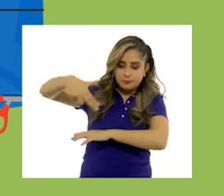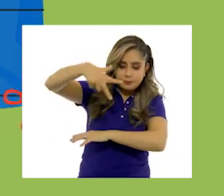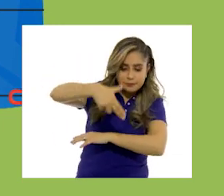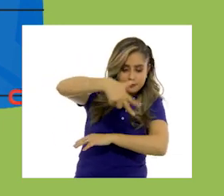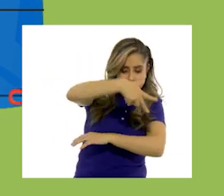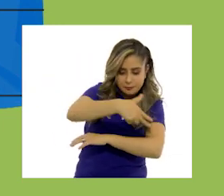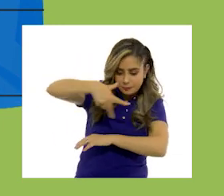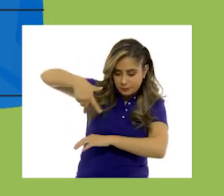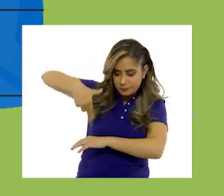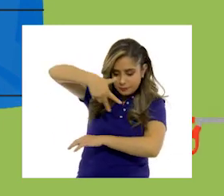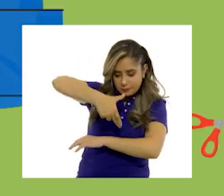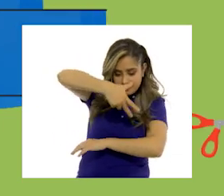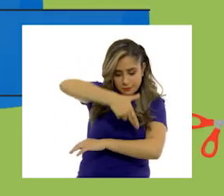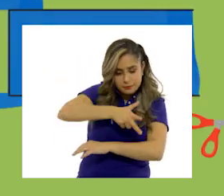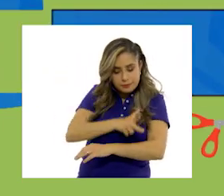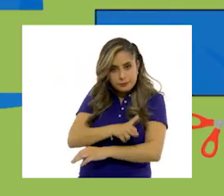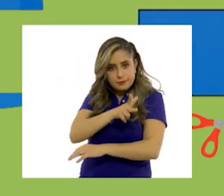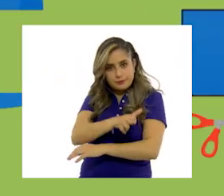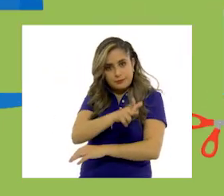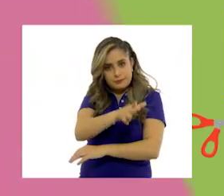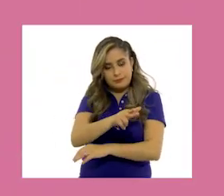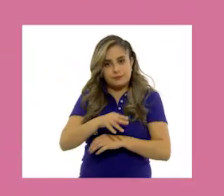las líneas marcadas.